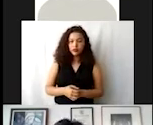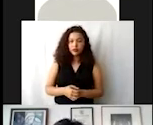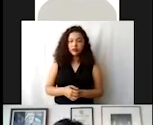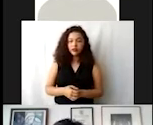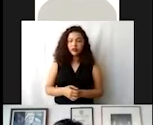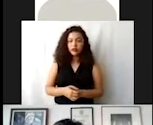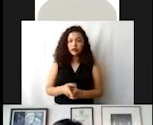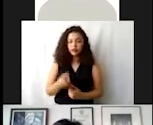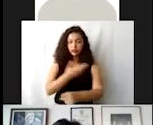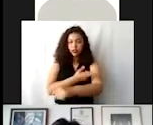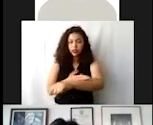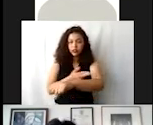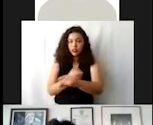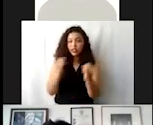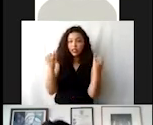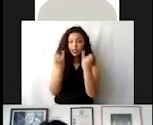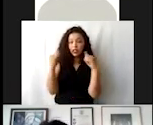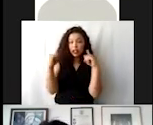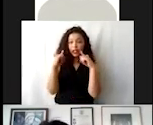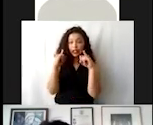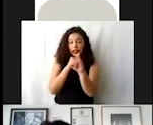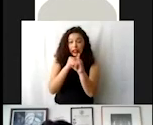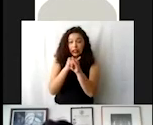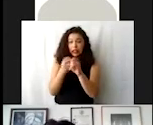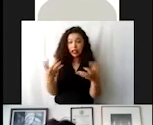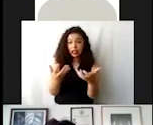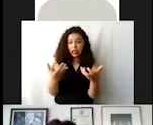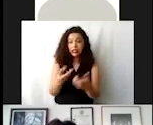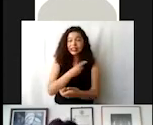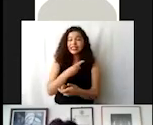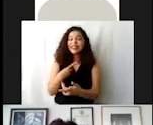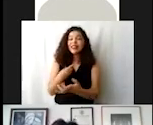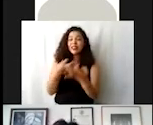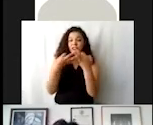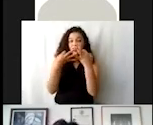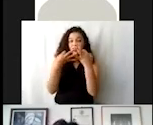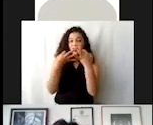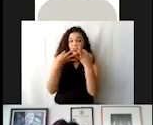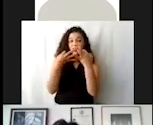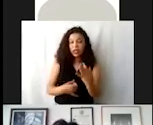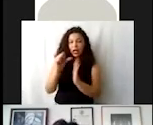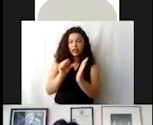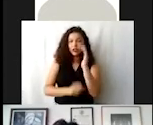aunque se hacen por internet, deben de cubrir las formalidades del artículo 17. Dentro